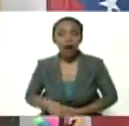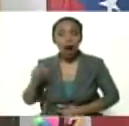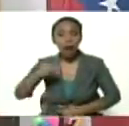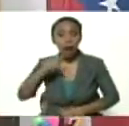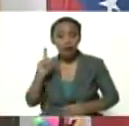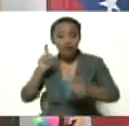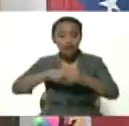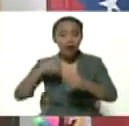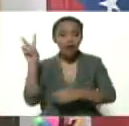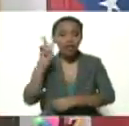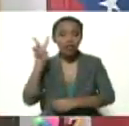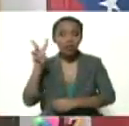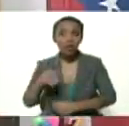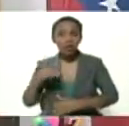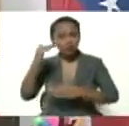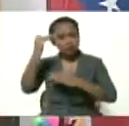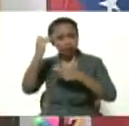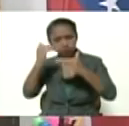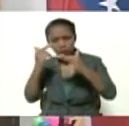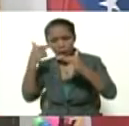registrado Venezuela.